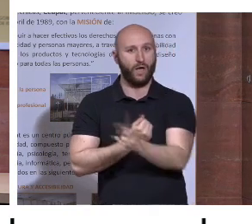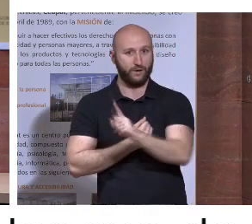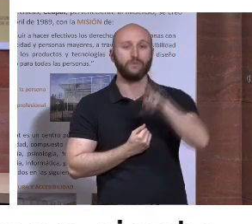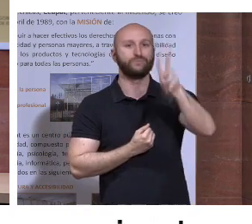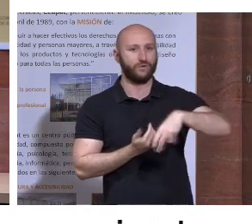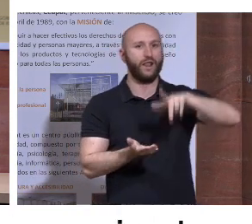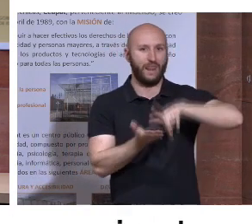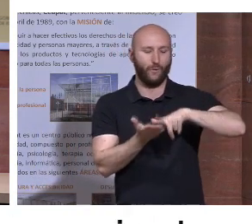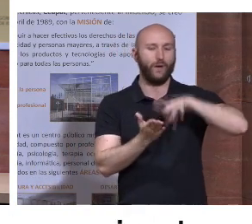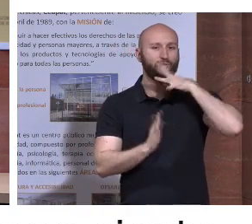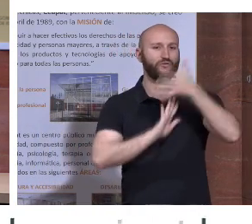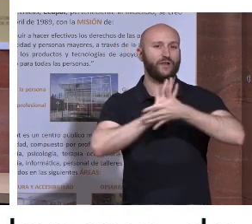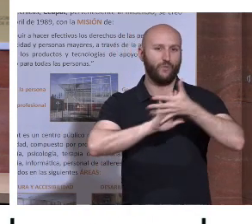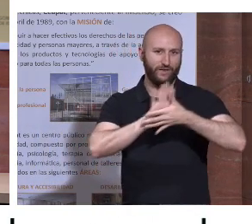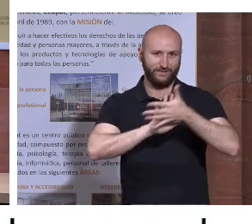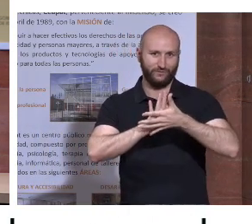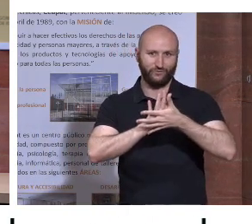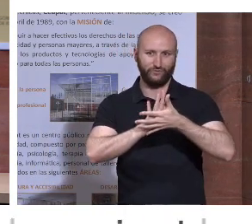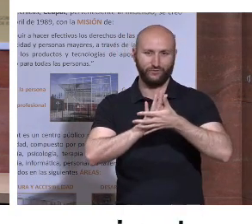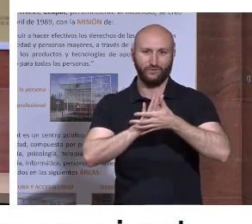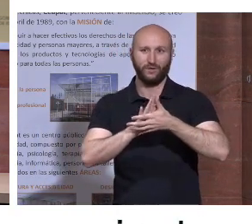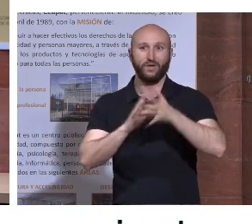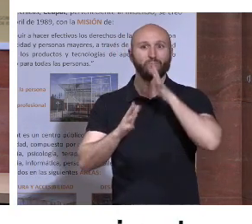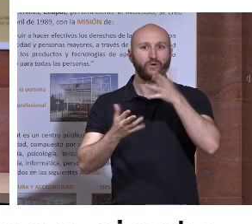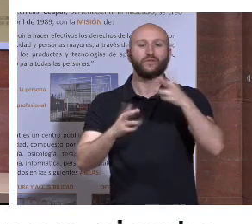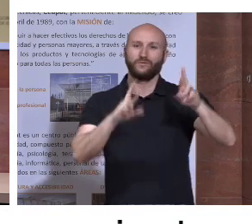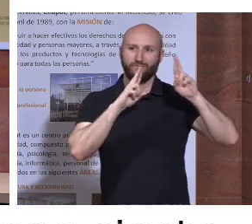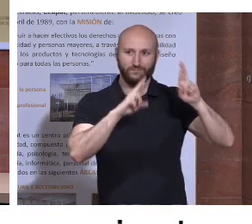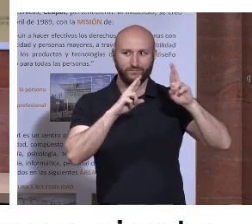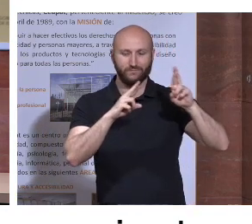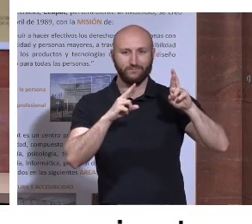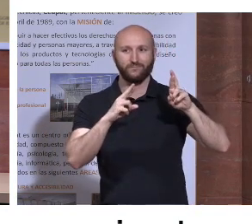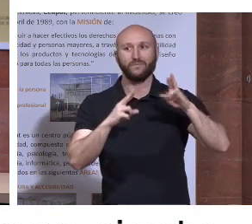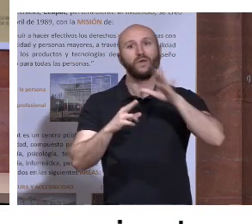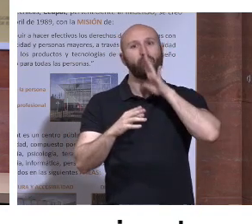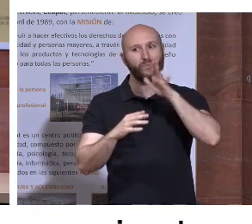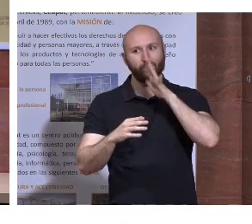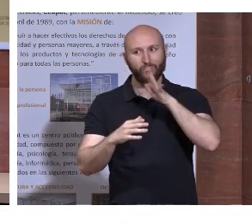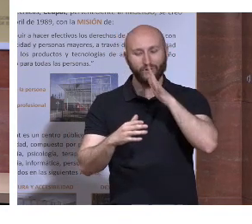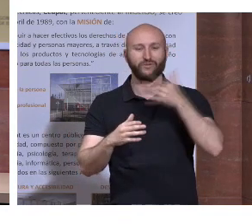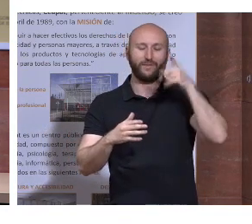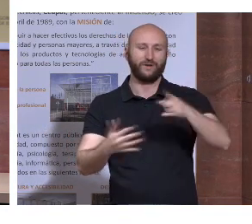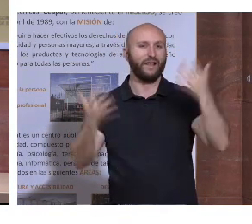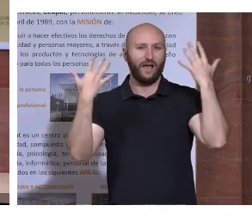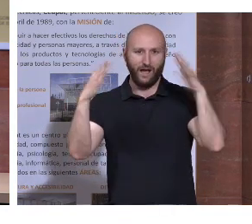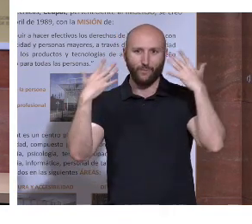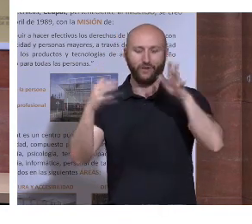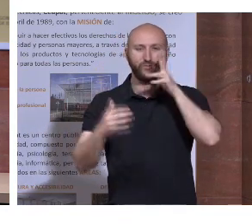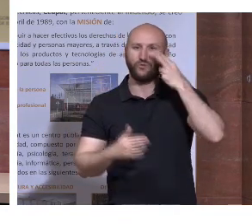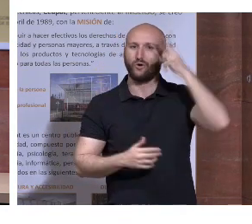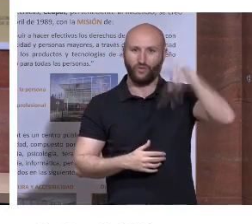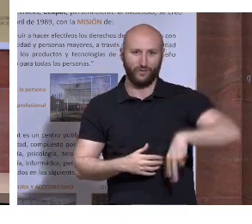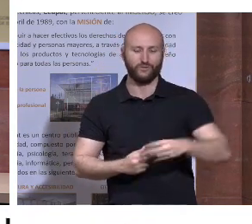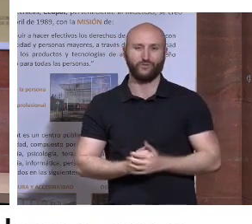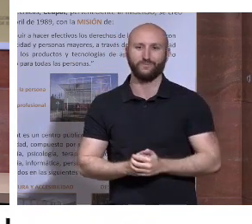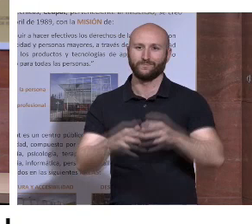eso es lengua de signos. O sea, a nivel cerebral debe ser, por eso es admirable y por eso hay que darle ese aplauso y reconocimiento a los